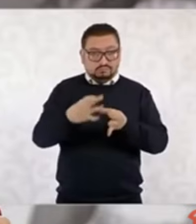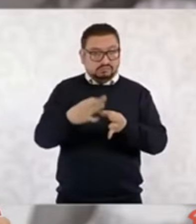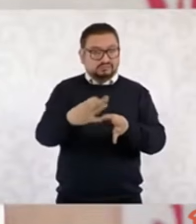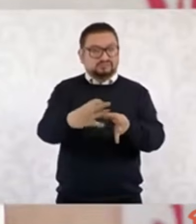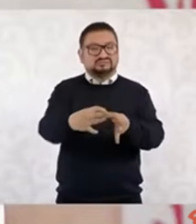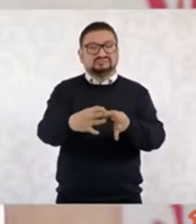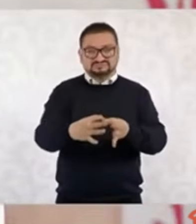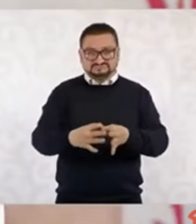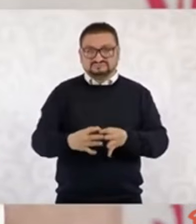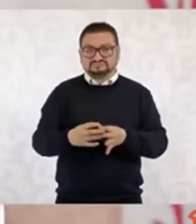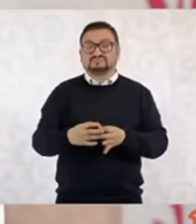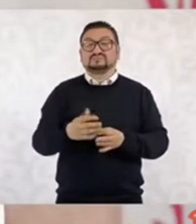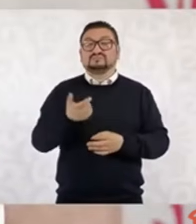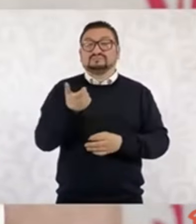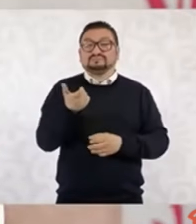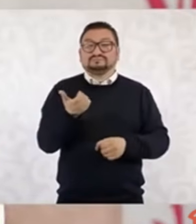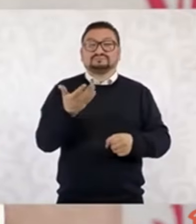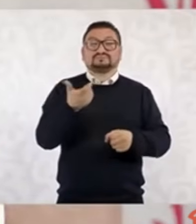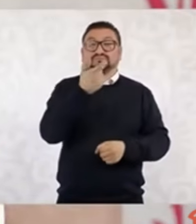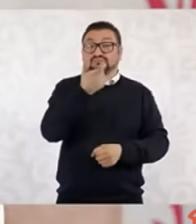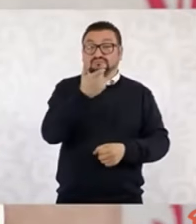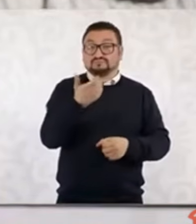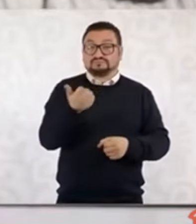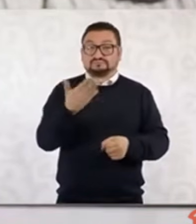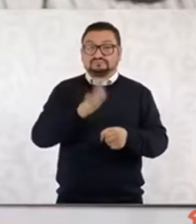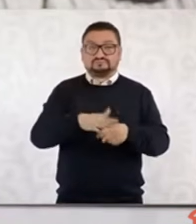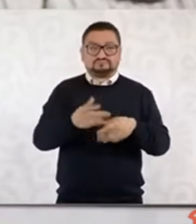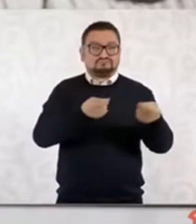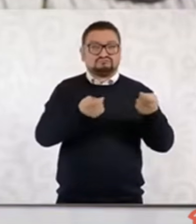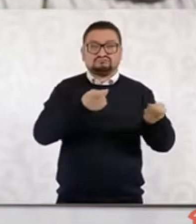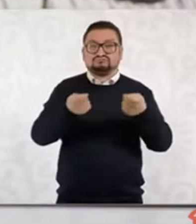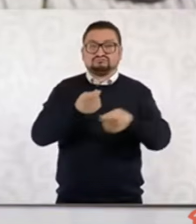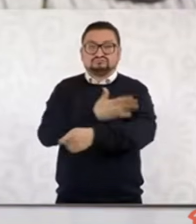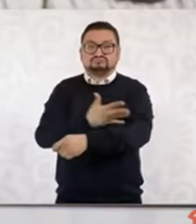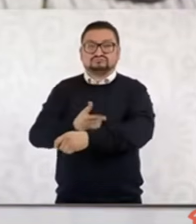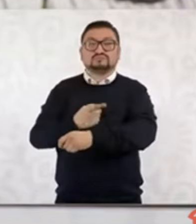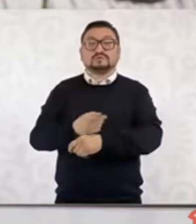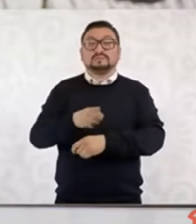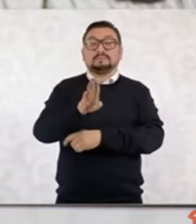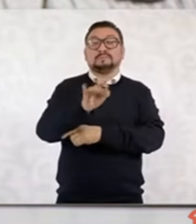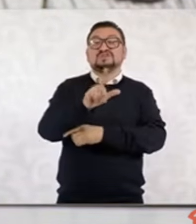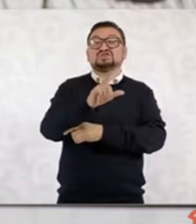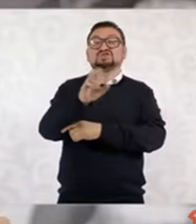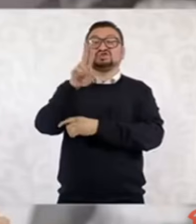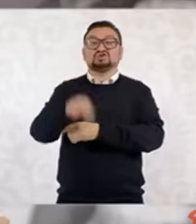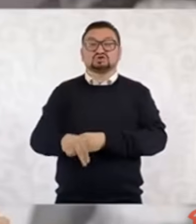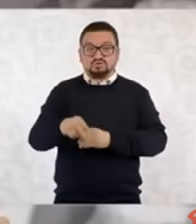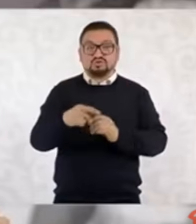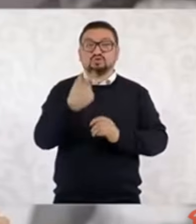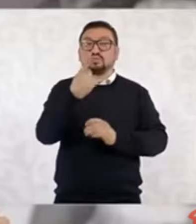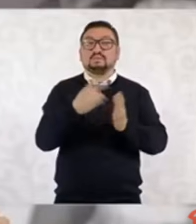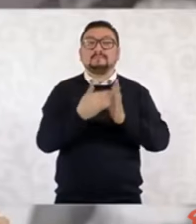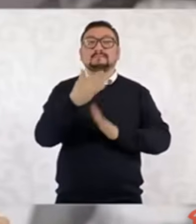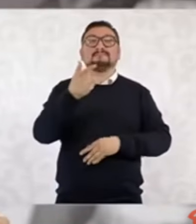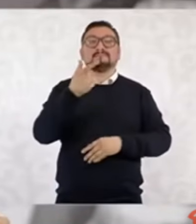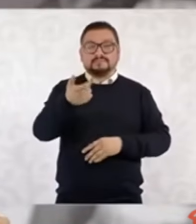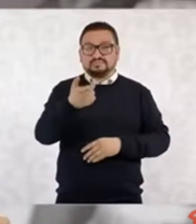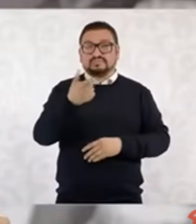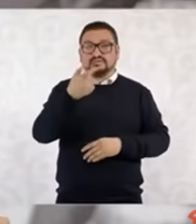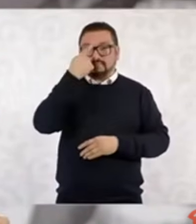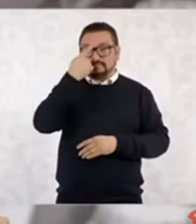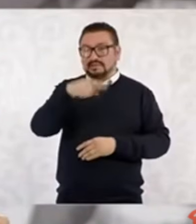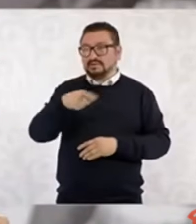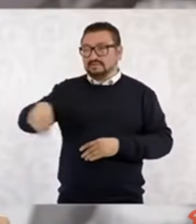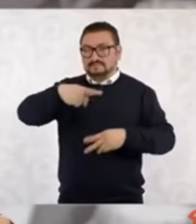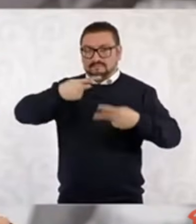y con una administración honesta, tenemos 1 billón de pesos que se dan de manera directa a las